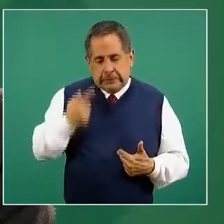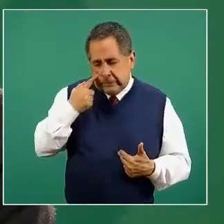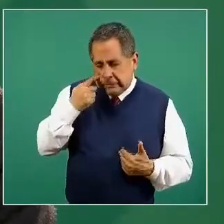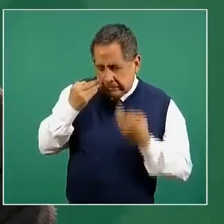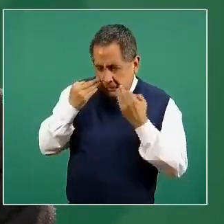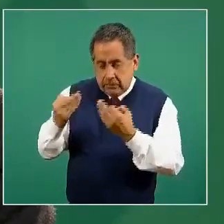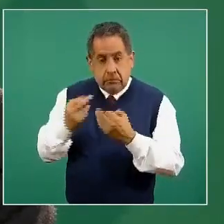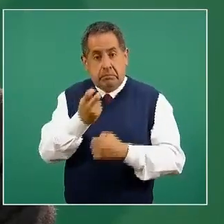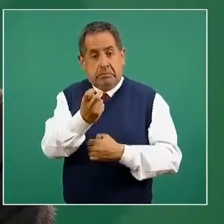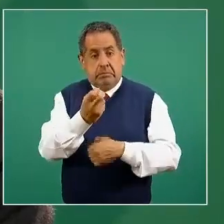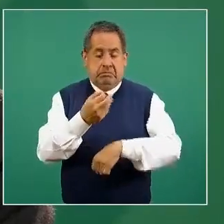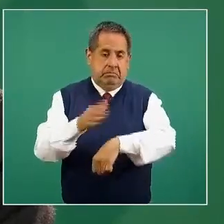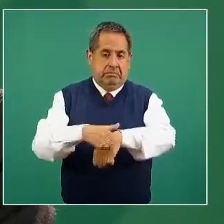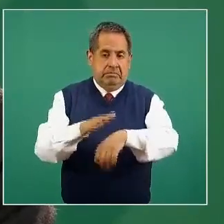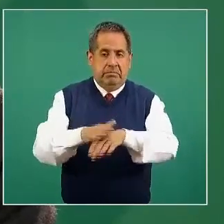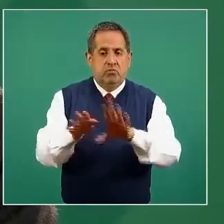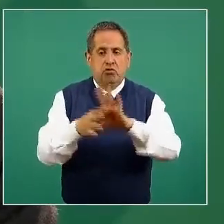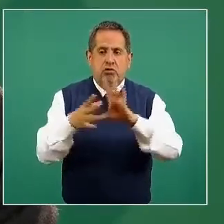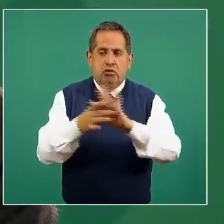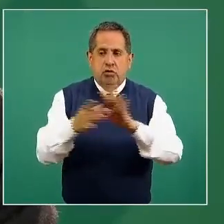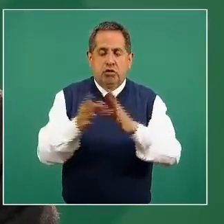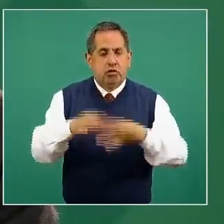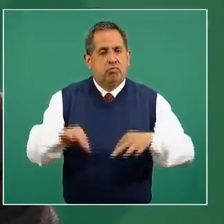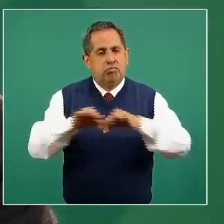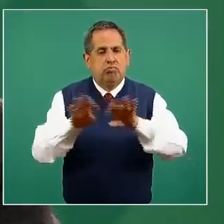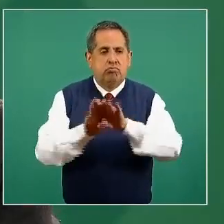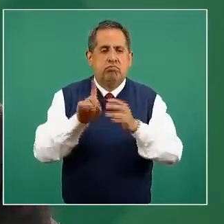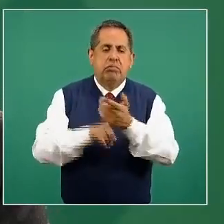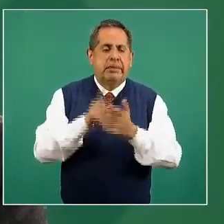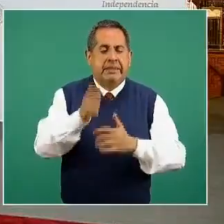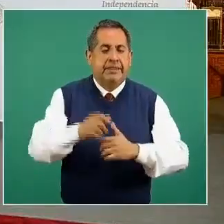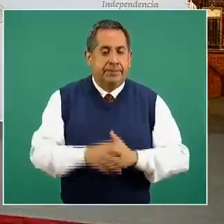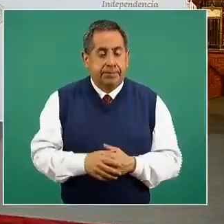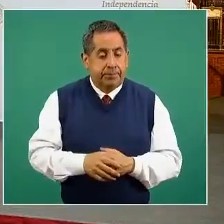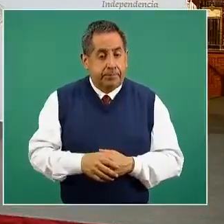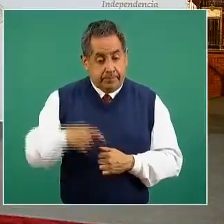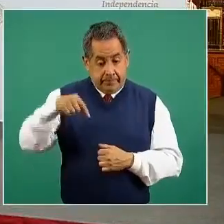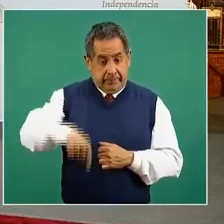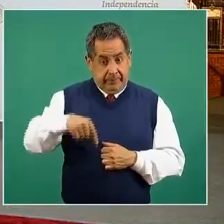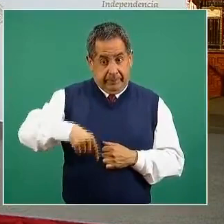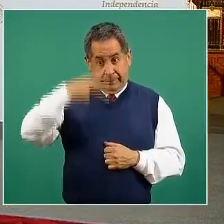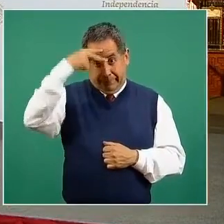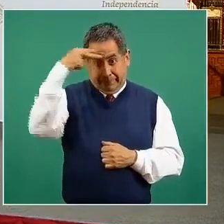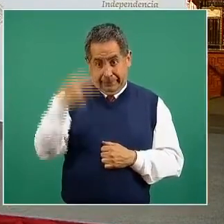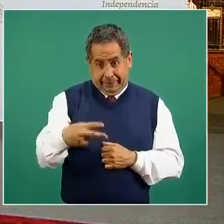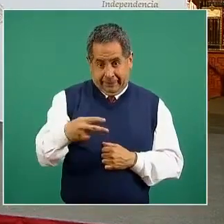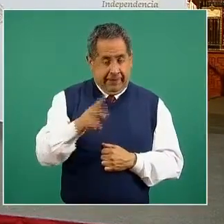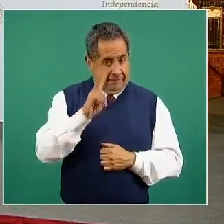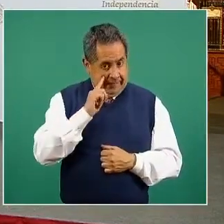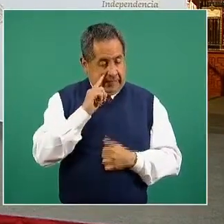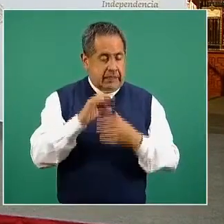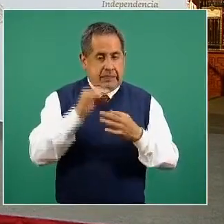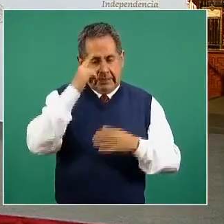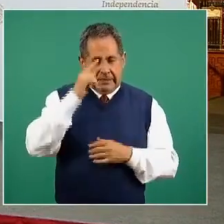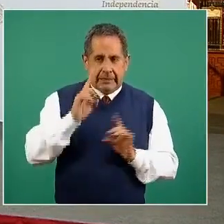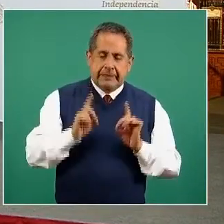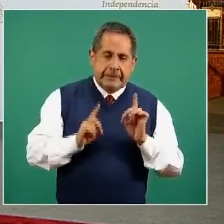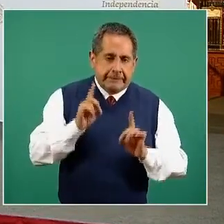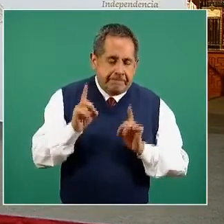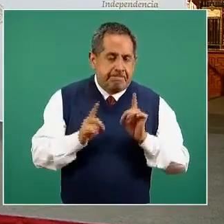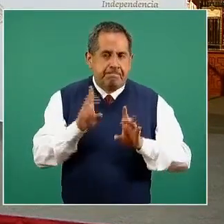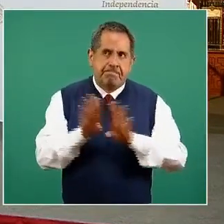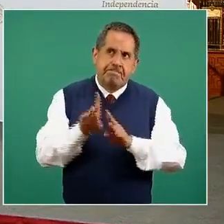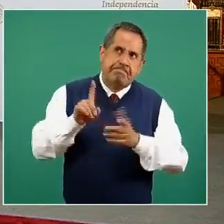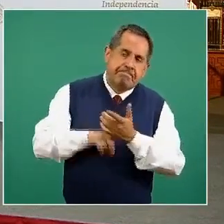y aquí quiero precisamente abundar en ese sentido. Nosotros aquí en México habíamos tenido inquietudes respecto